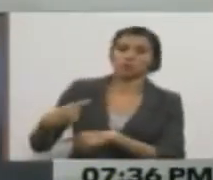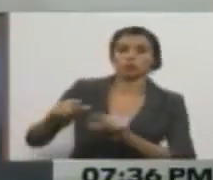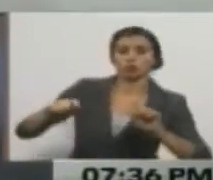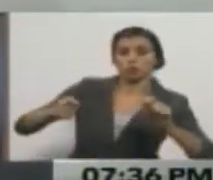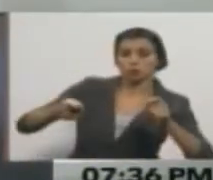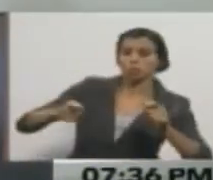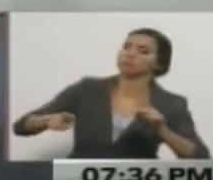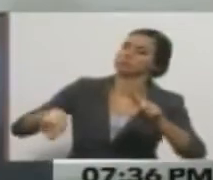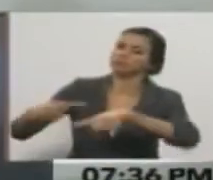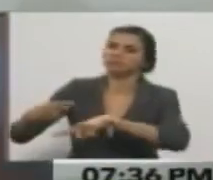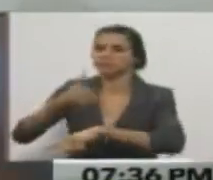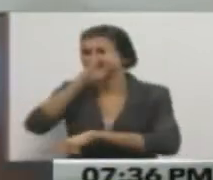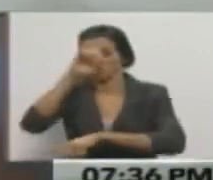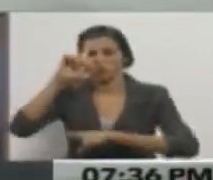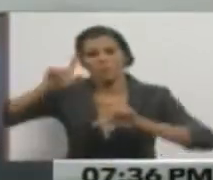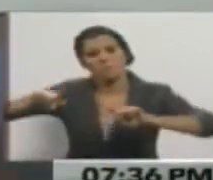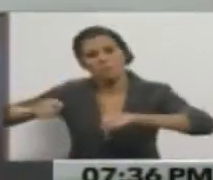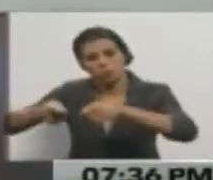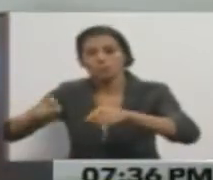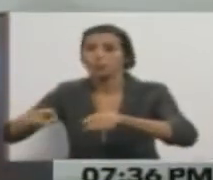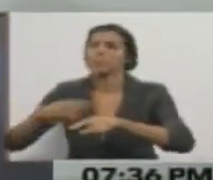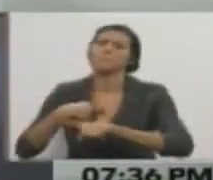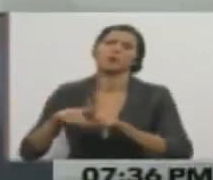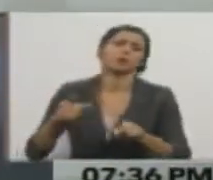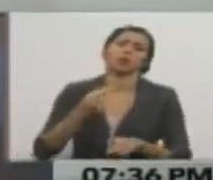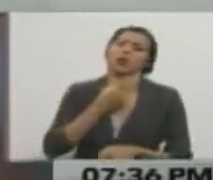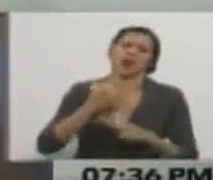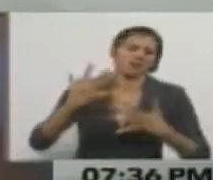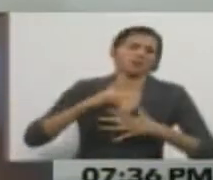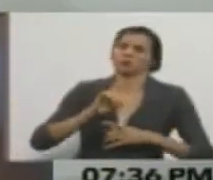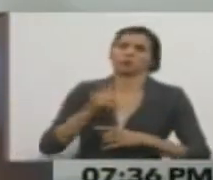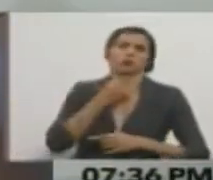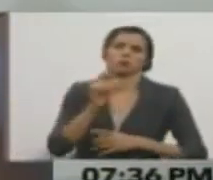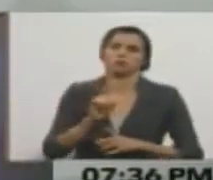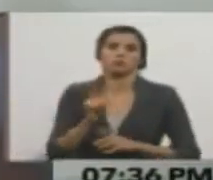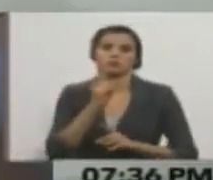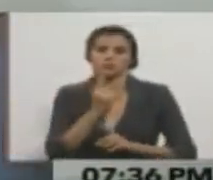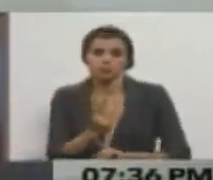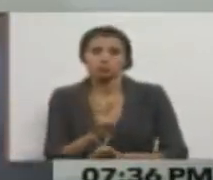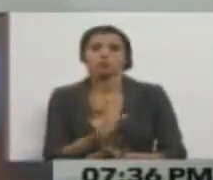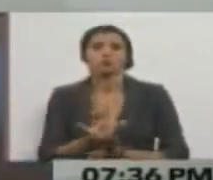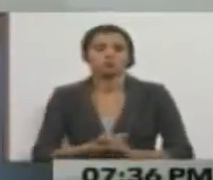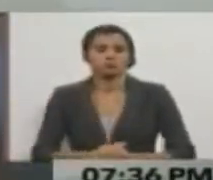Una evidente amenaza. Y diputado Luis Florido, vi que usted colocó